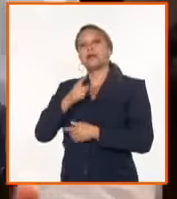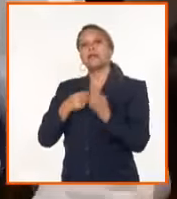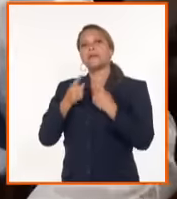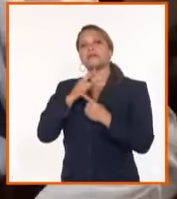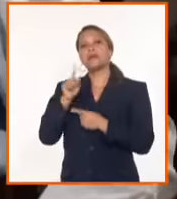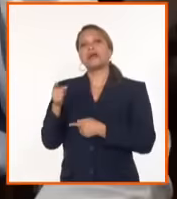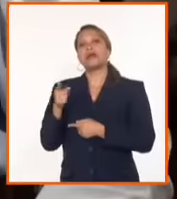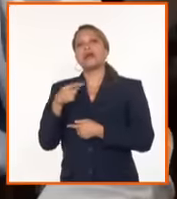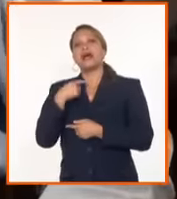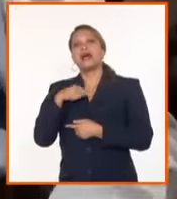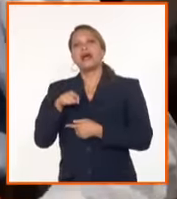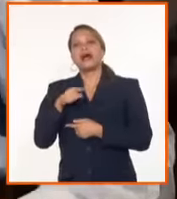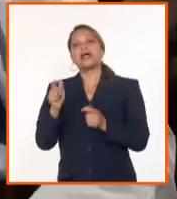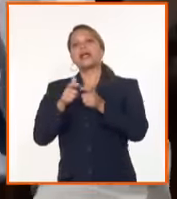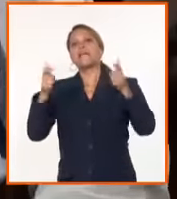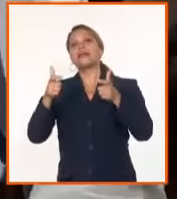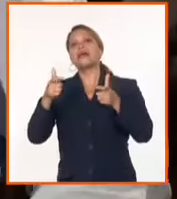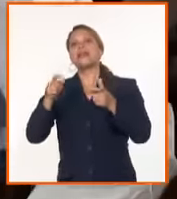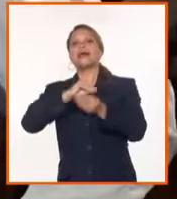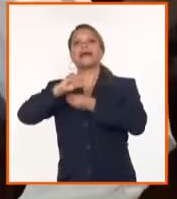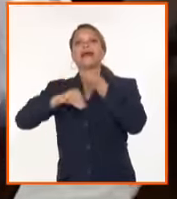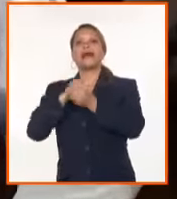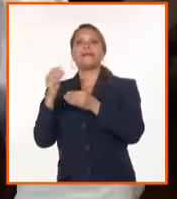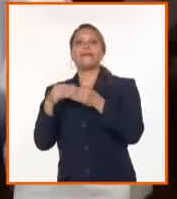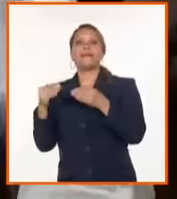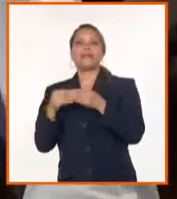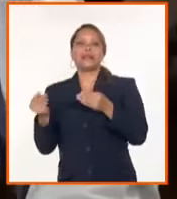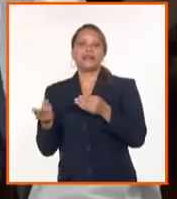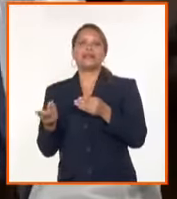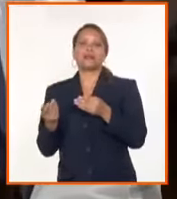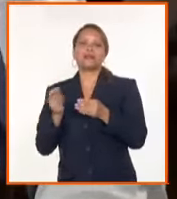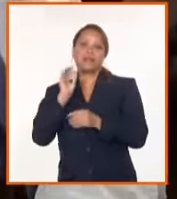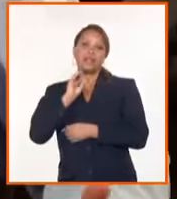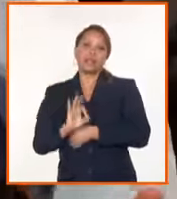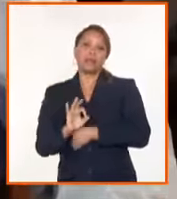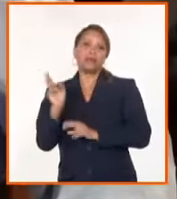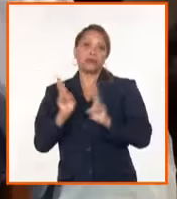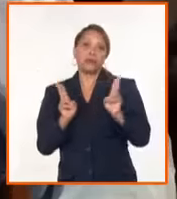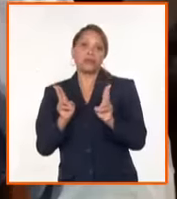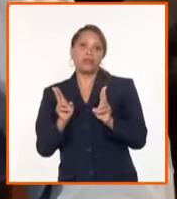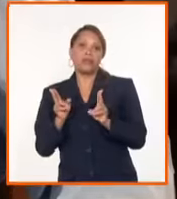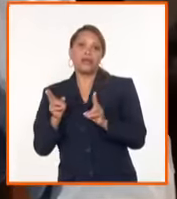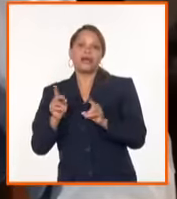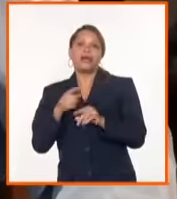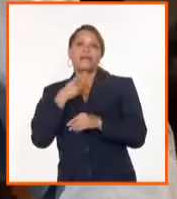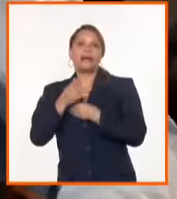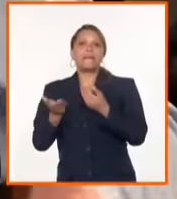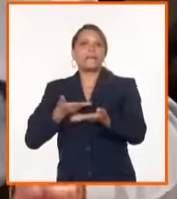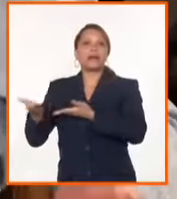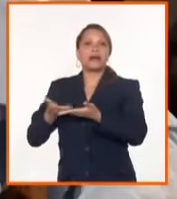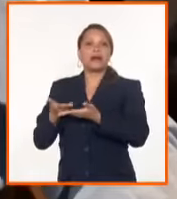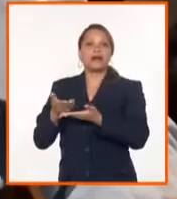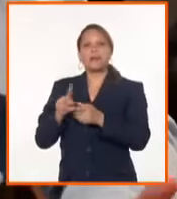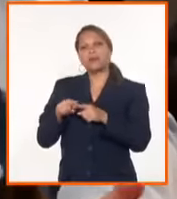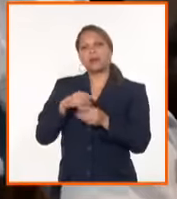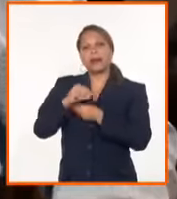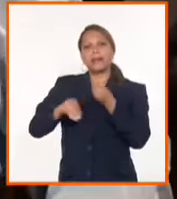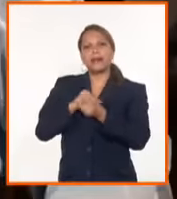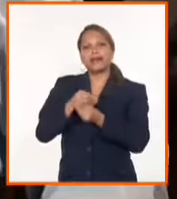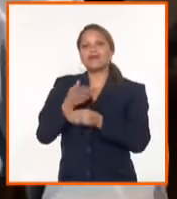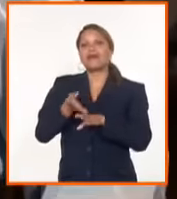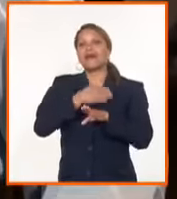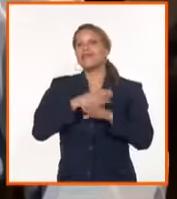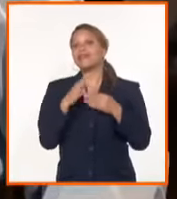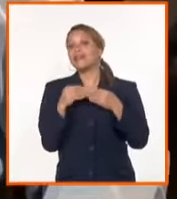que ampliar el mercado cambiario, ¿de acuerdo? Yo estoy de acuerdo que tengo que ampliar el mercado cambiario, pero ¿qué voy a cambiar? Para cambiar tengo que tener